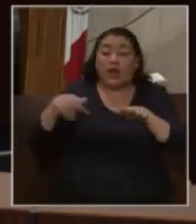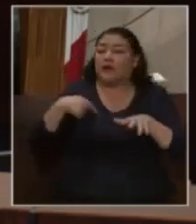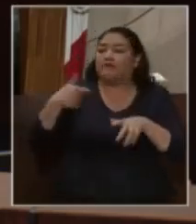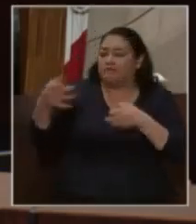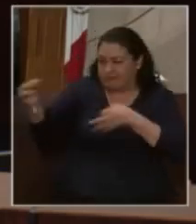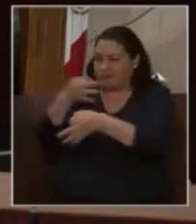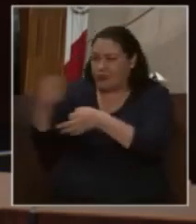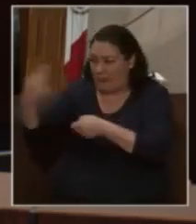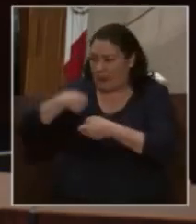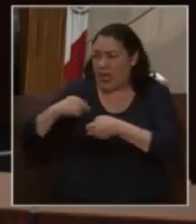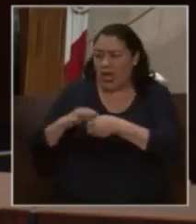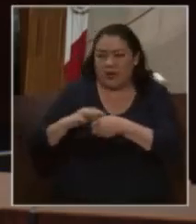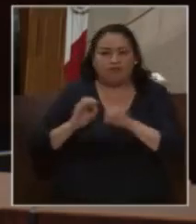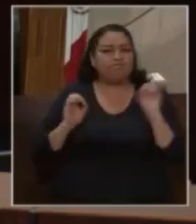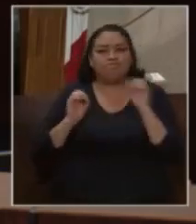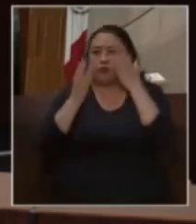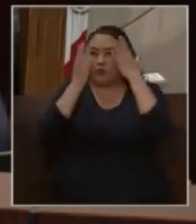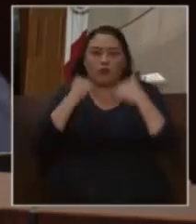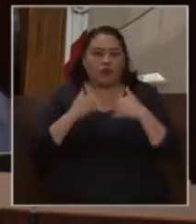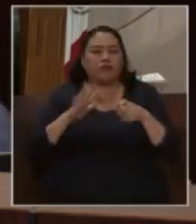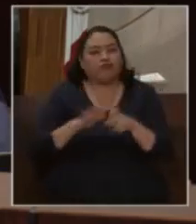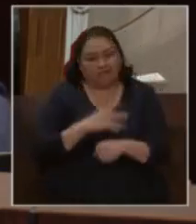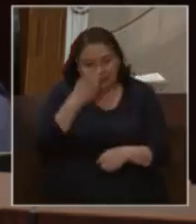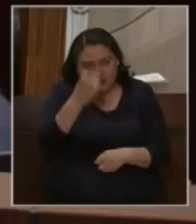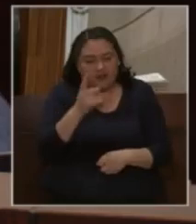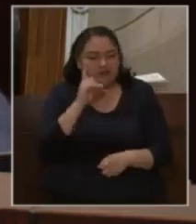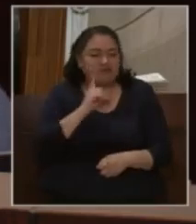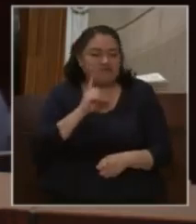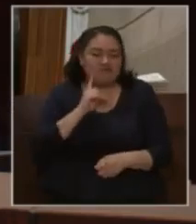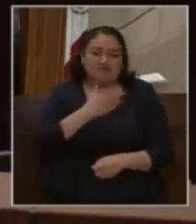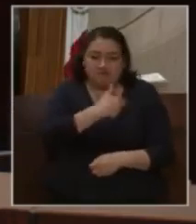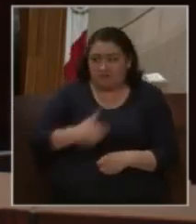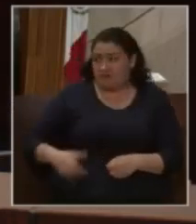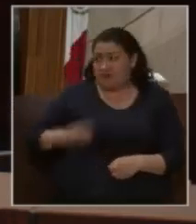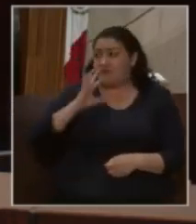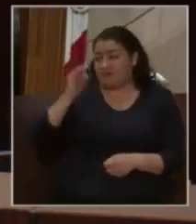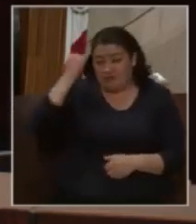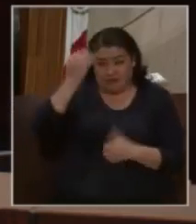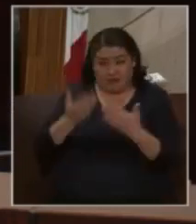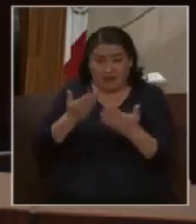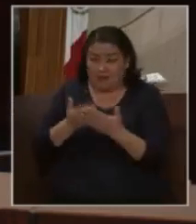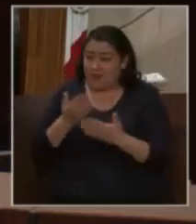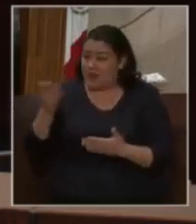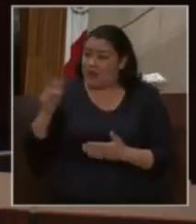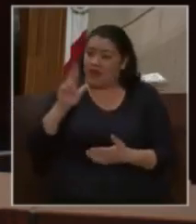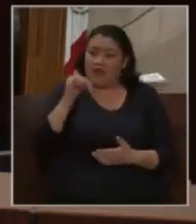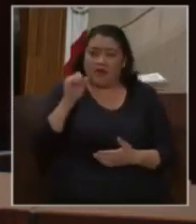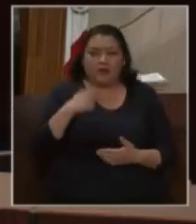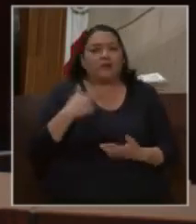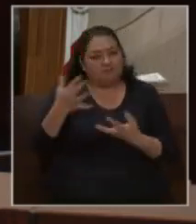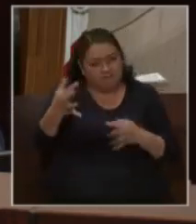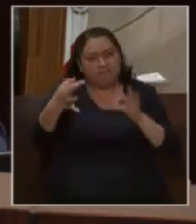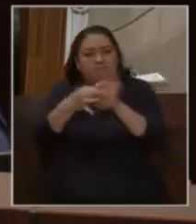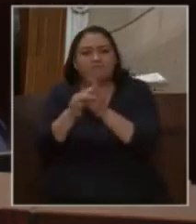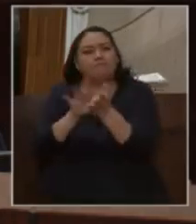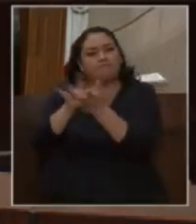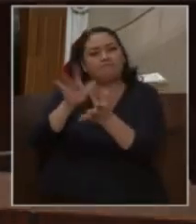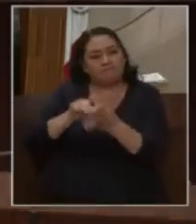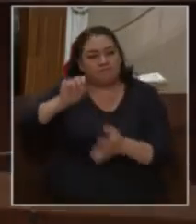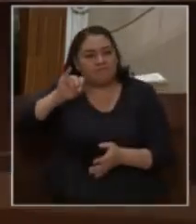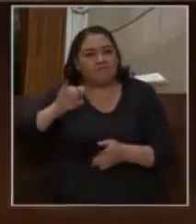año pasado. Es por eso, Presidenta, que yo me sumaré al proyecto que nos presenta el señor magistrado Reyes Rodríguez Mondragón. Es